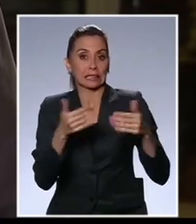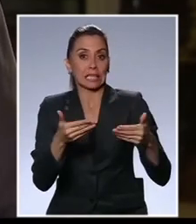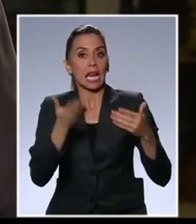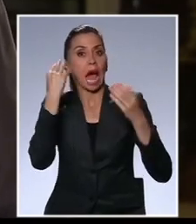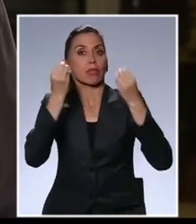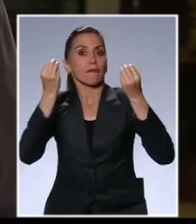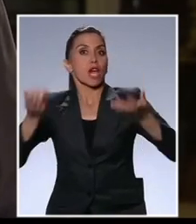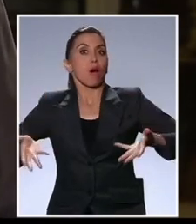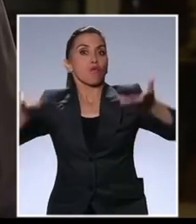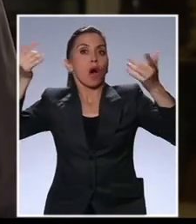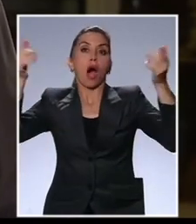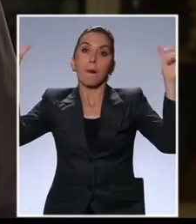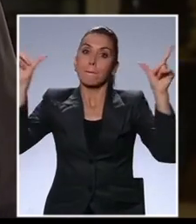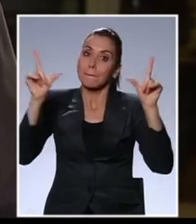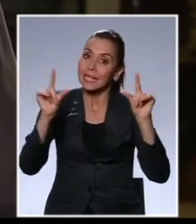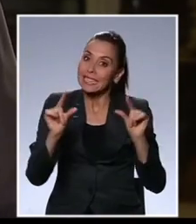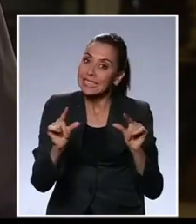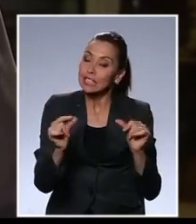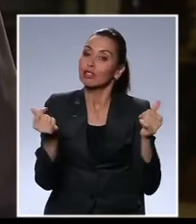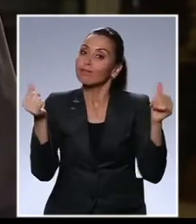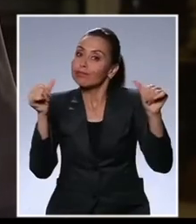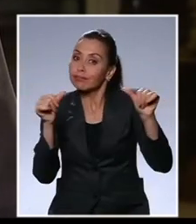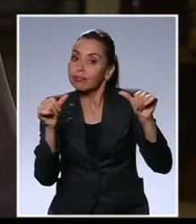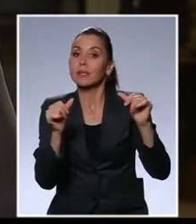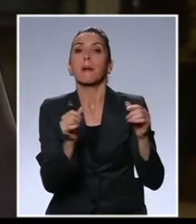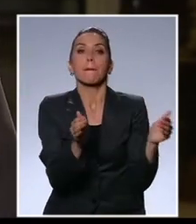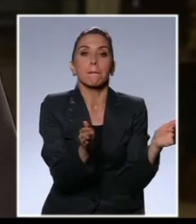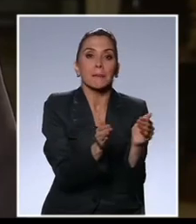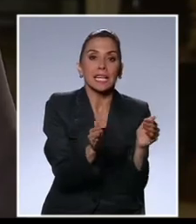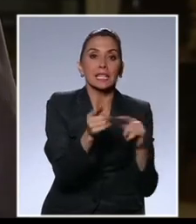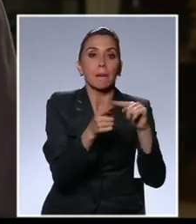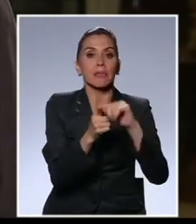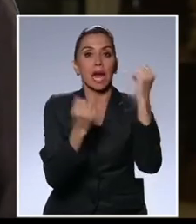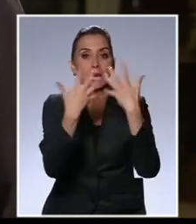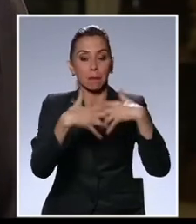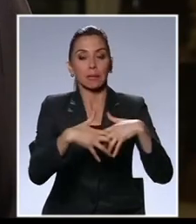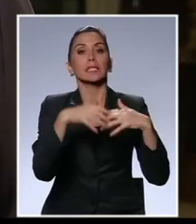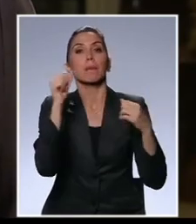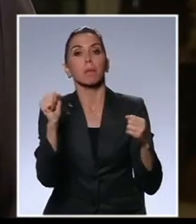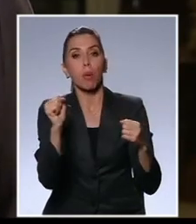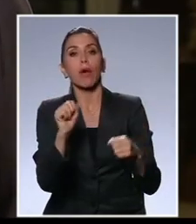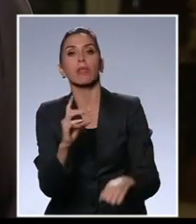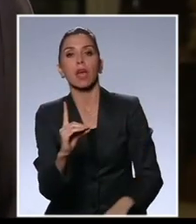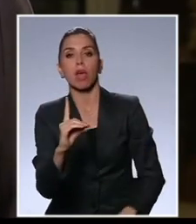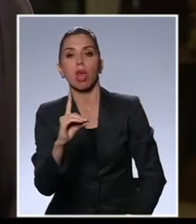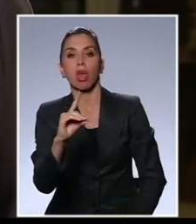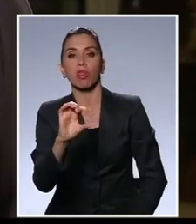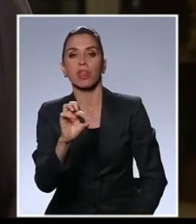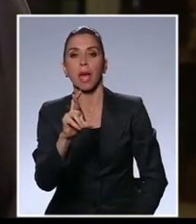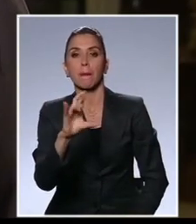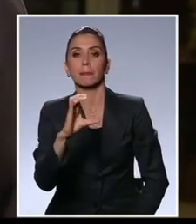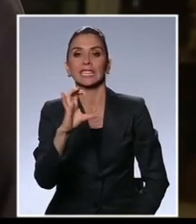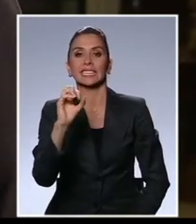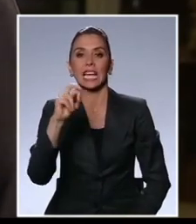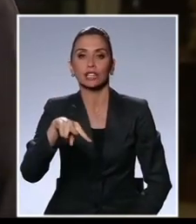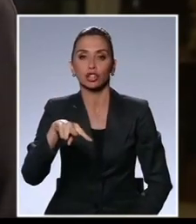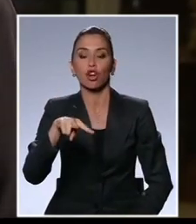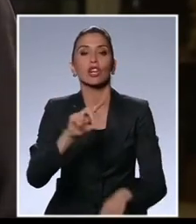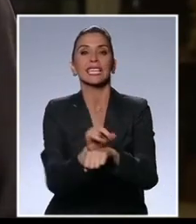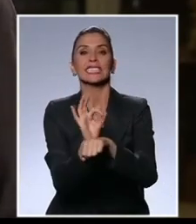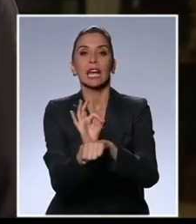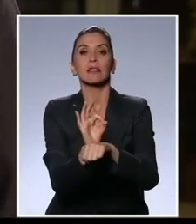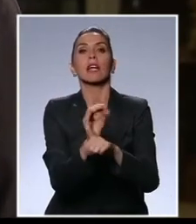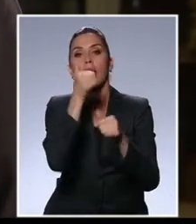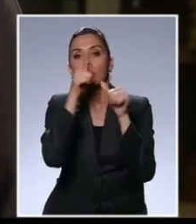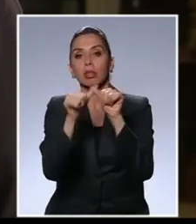al país las medianas y grandes empresas podrán Acceder al mecanismo de depreciación instantánea por un periodo de 12 meses a